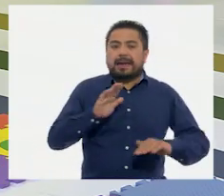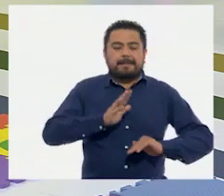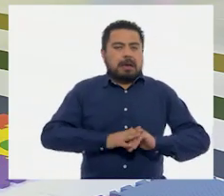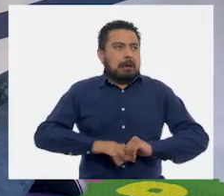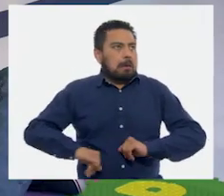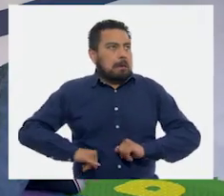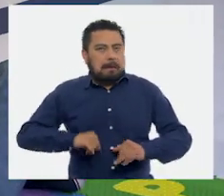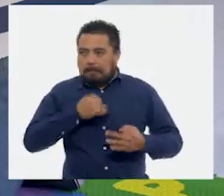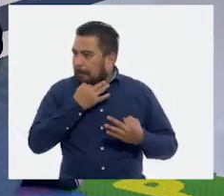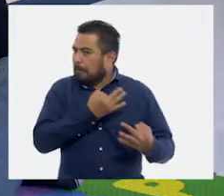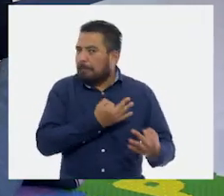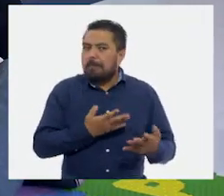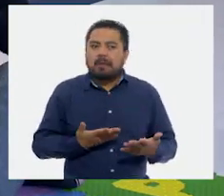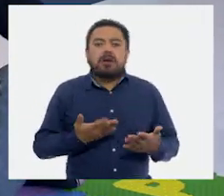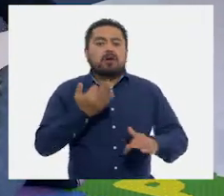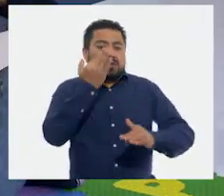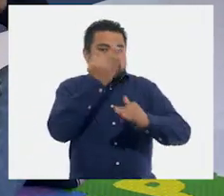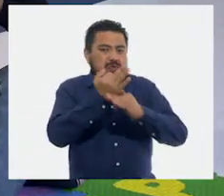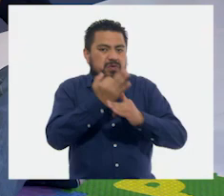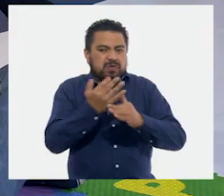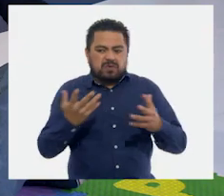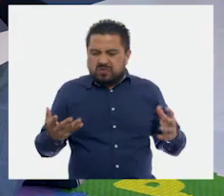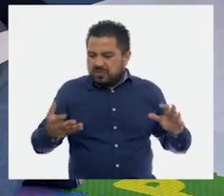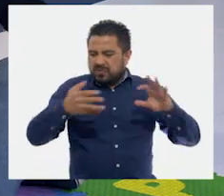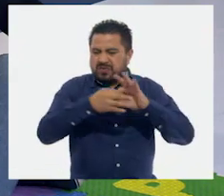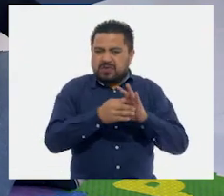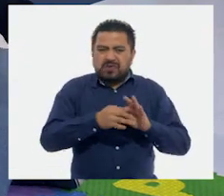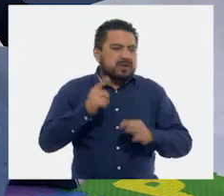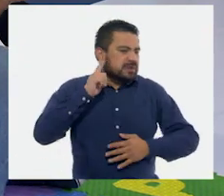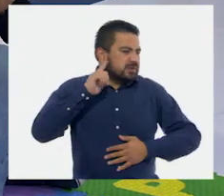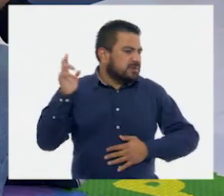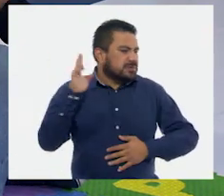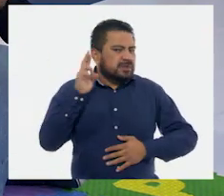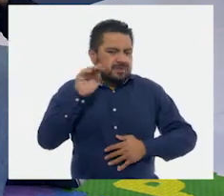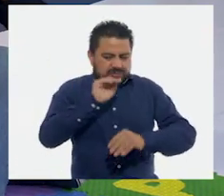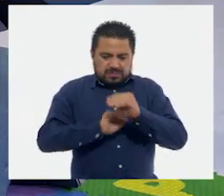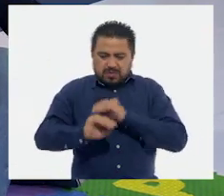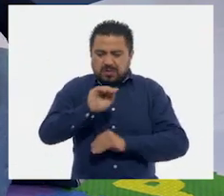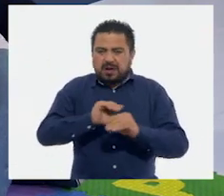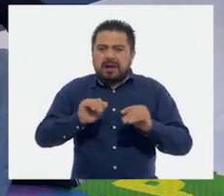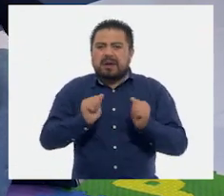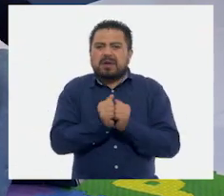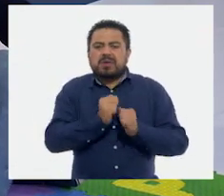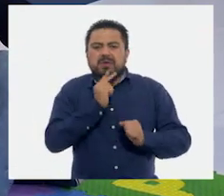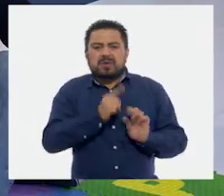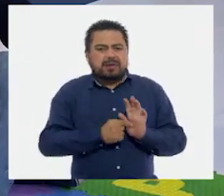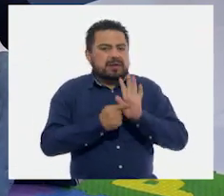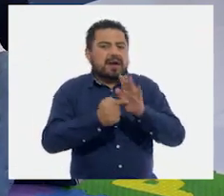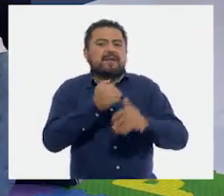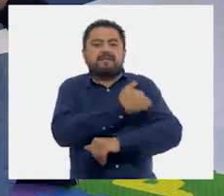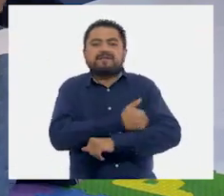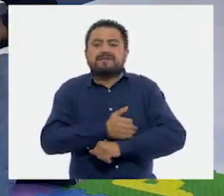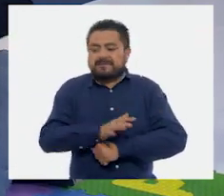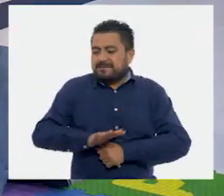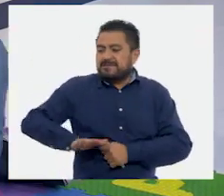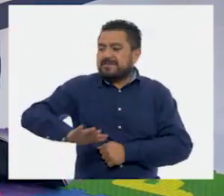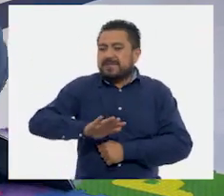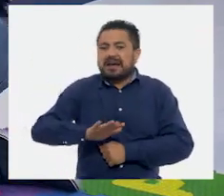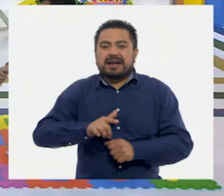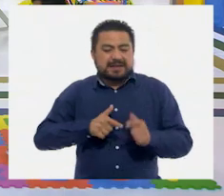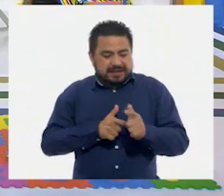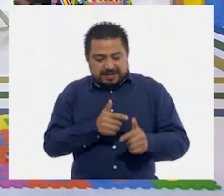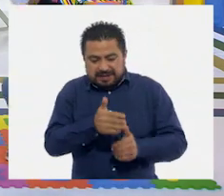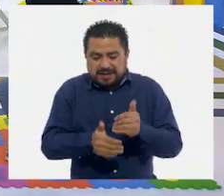más interesante. Vamos a combinar los sonidos y los movimientos para presentarlo a nuestra familia, nuestra